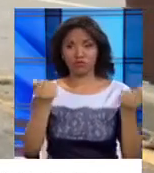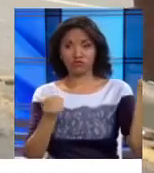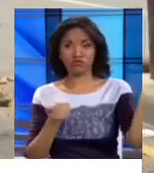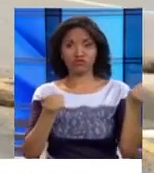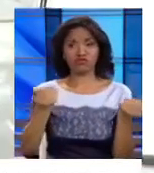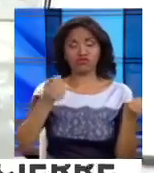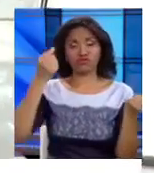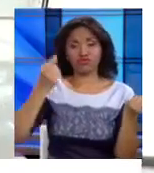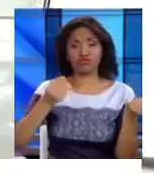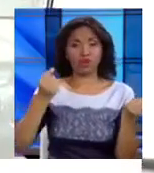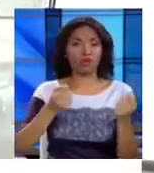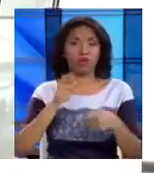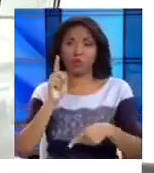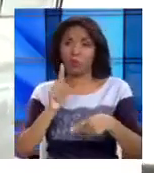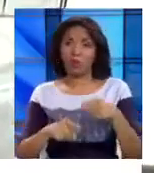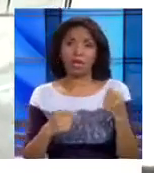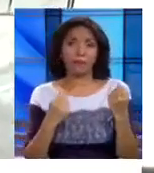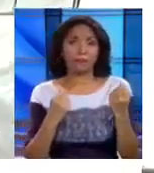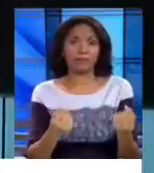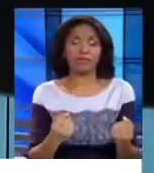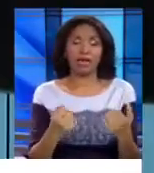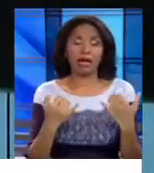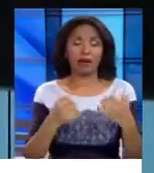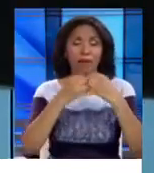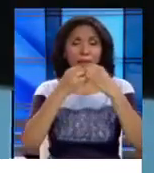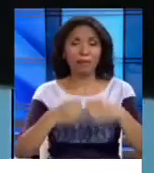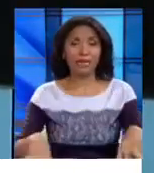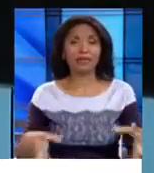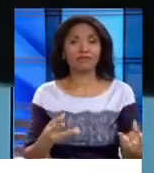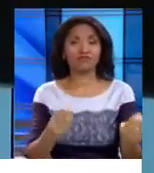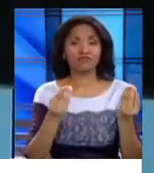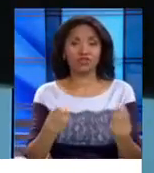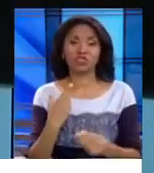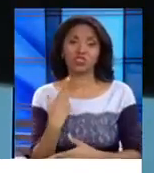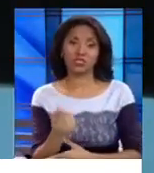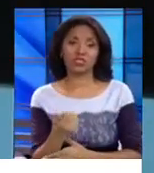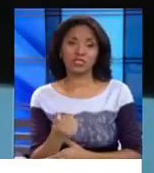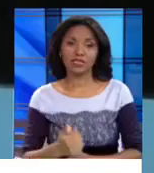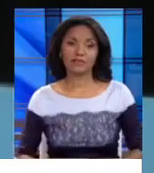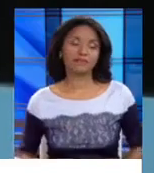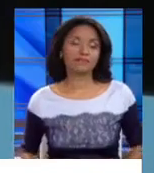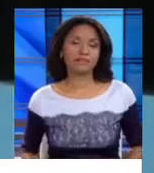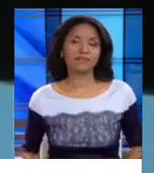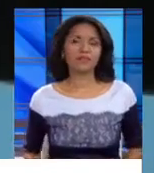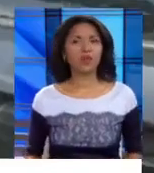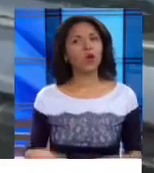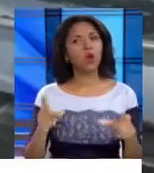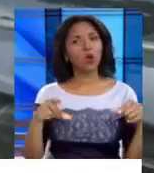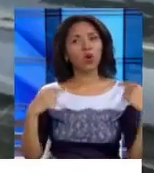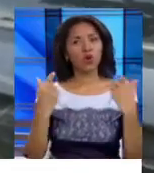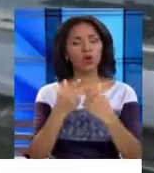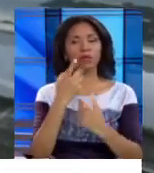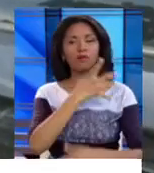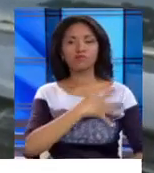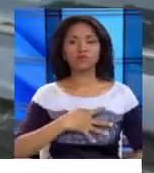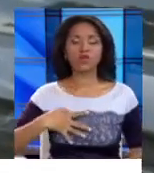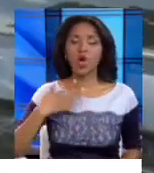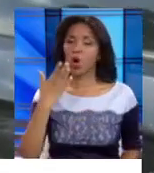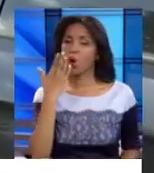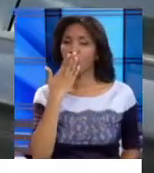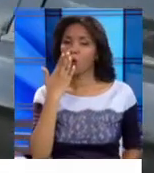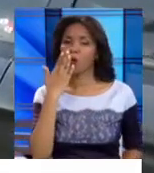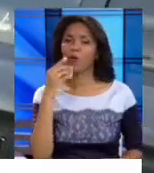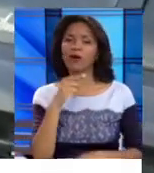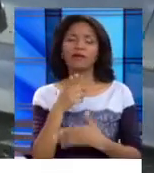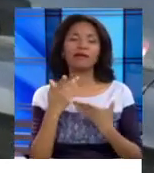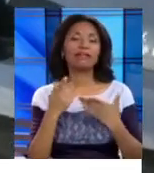propios camioneros les ha causado pérdidas económicas bastante graves. Se trata de un grupo de indígenas Nové Buglé de varias